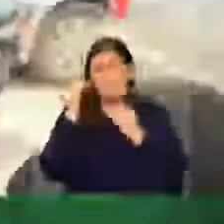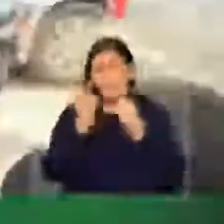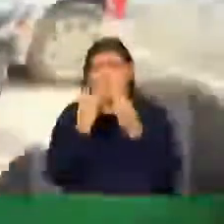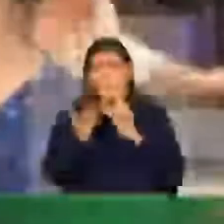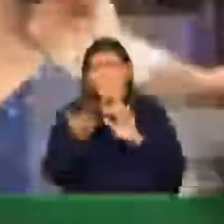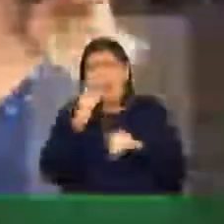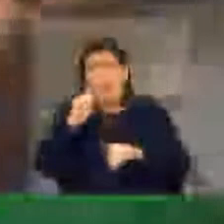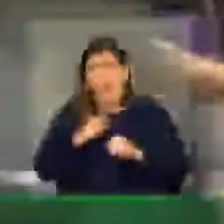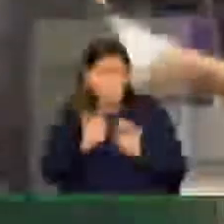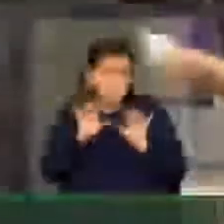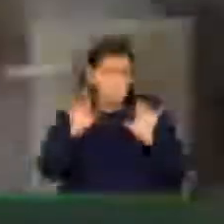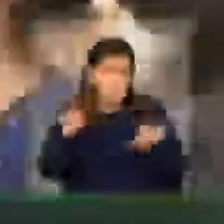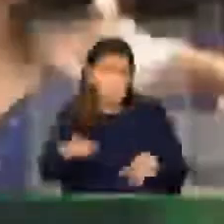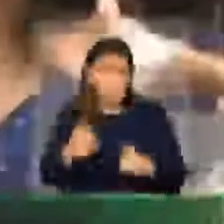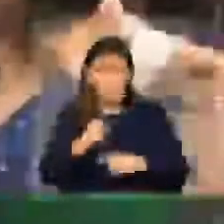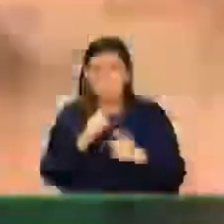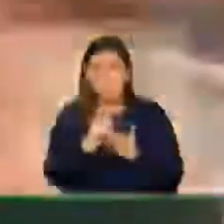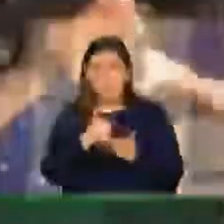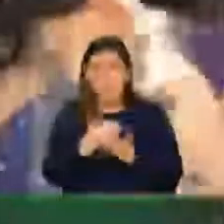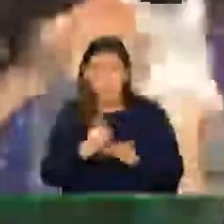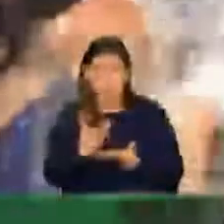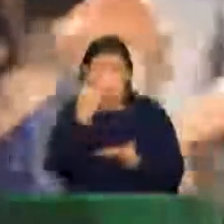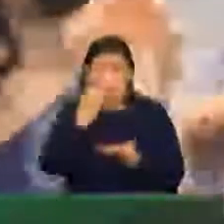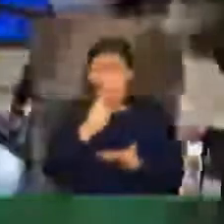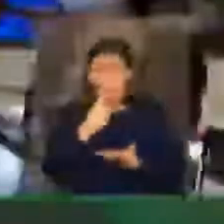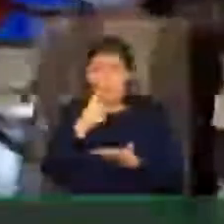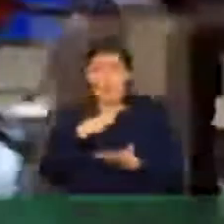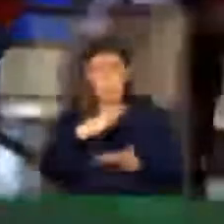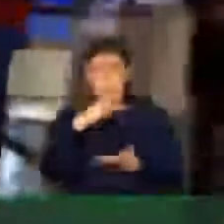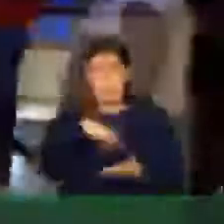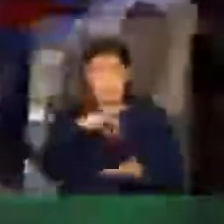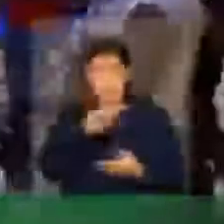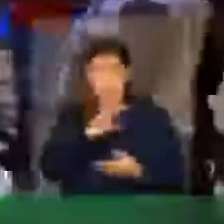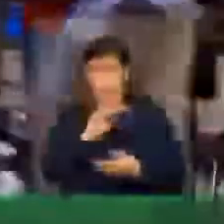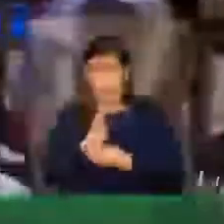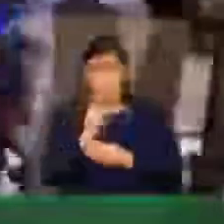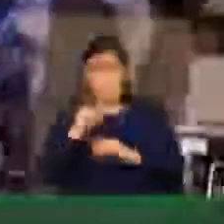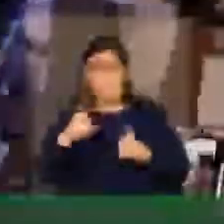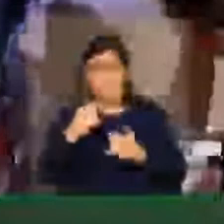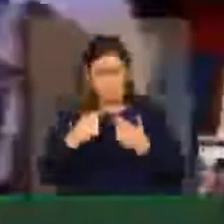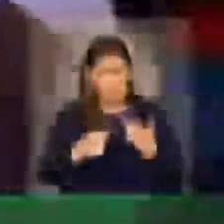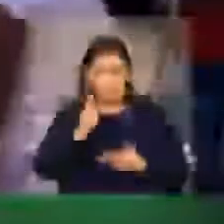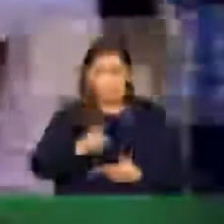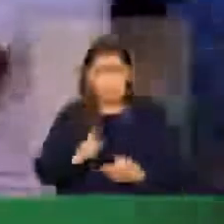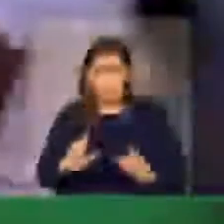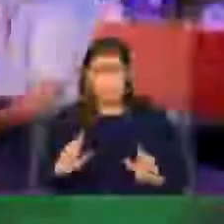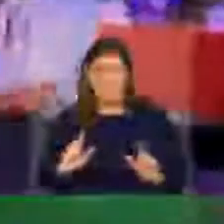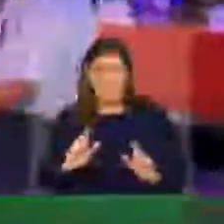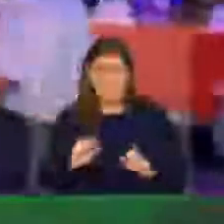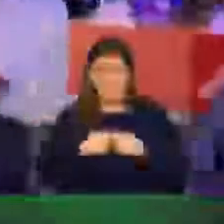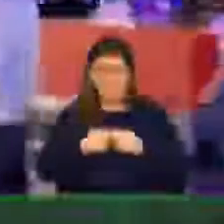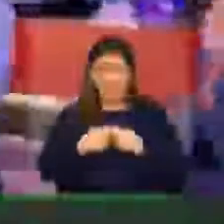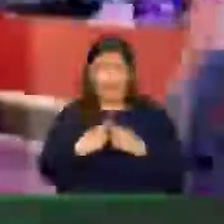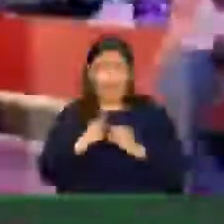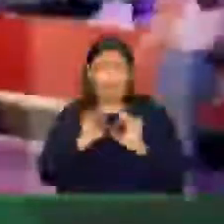de transmisión. Los estados que hayan detectado su presencia deberían tomar medidas inmediatas para aislar los focos de infección y